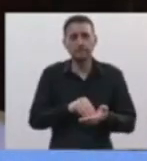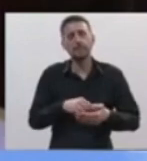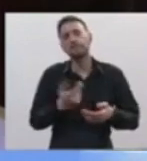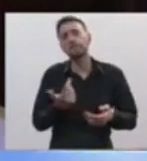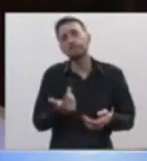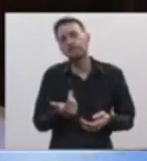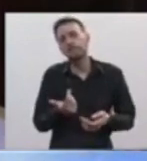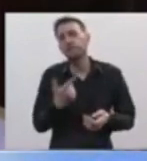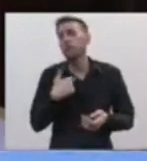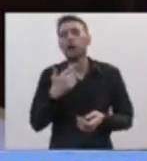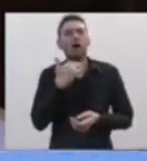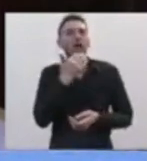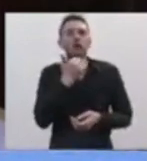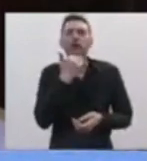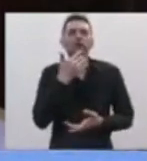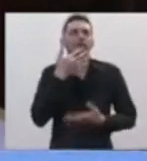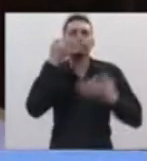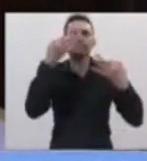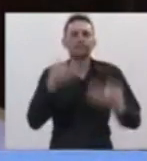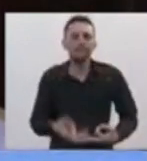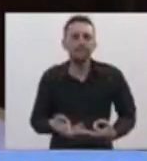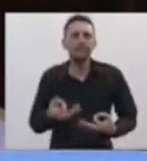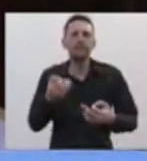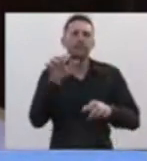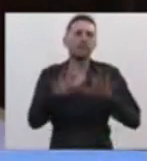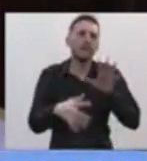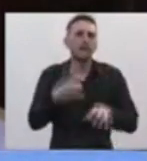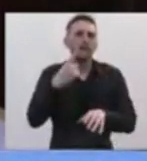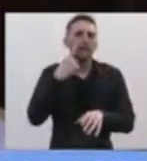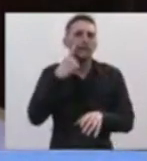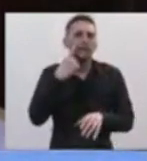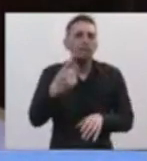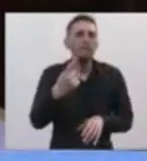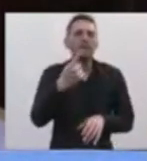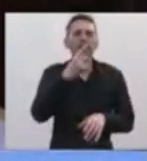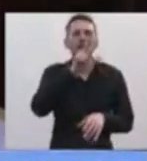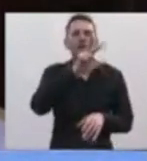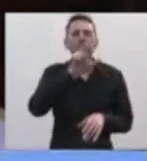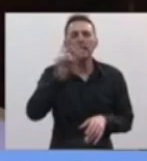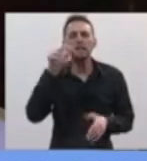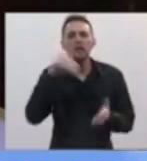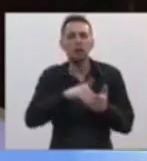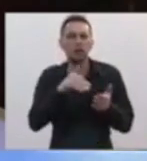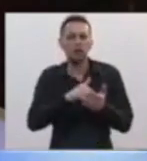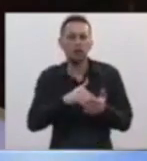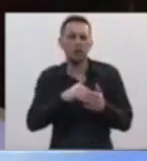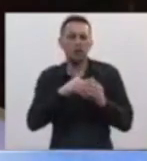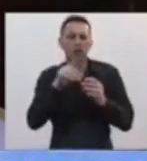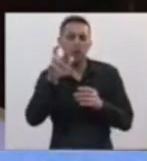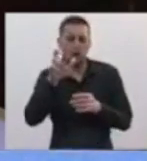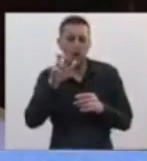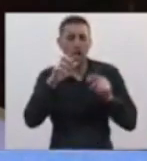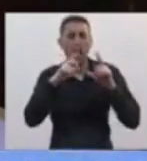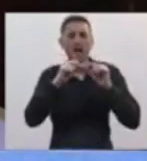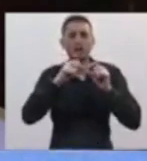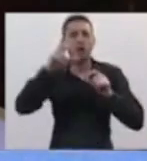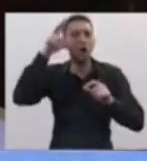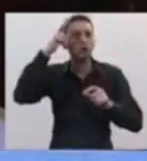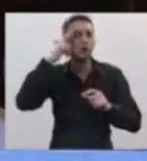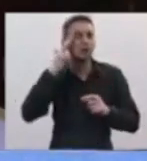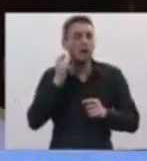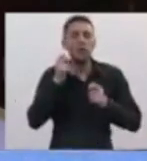no sabemos a ciencia cierta pero se estima como dije antes que son 1300 millones de dólares el artículo 89 dice que se le va a dar a las